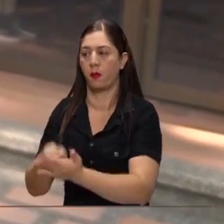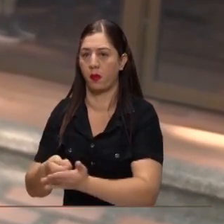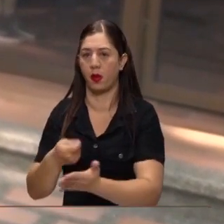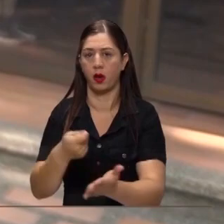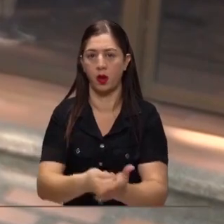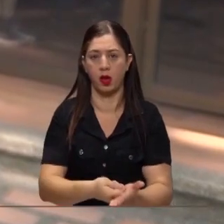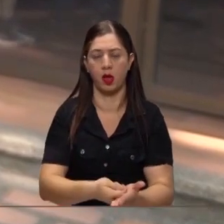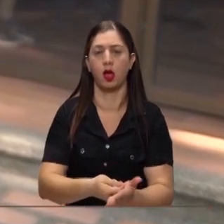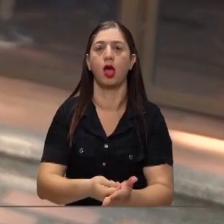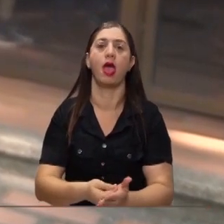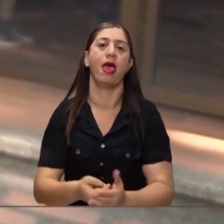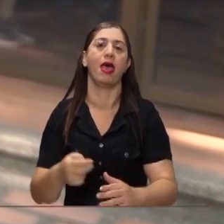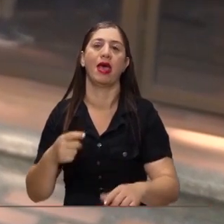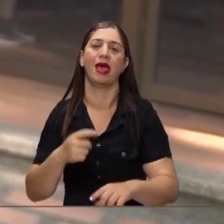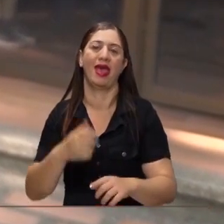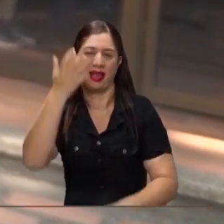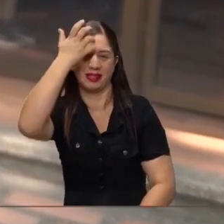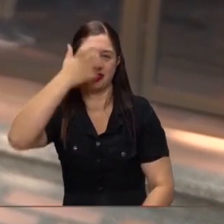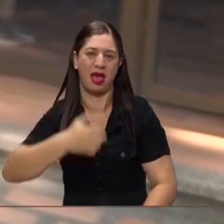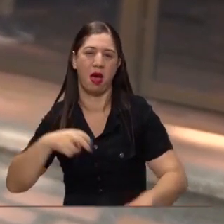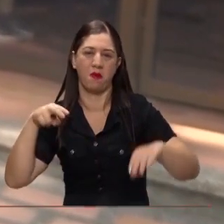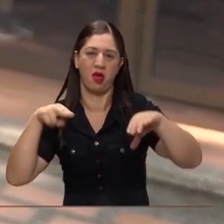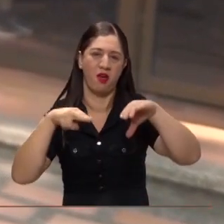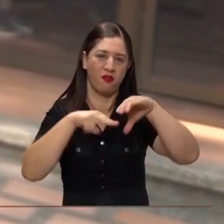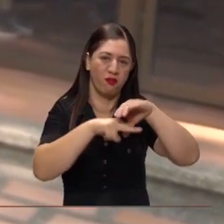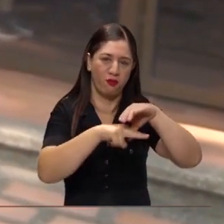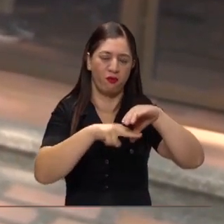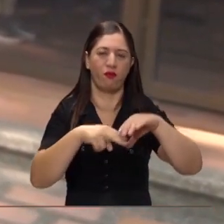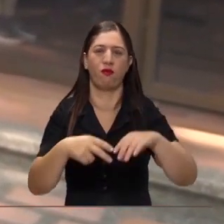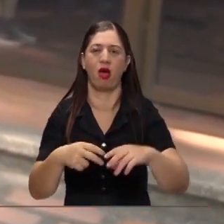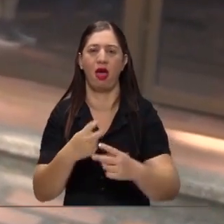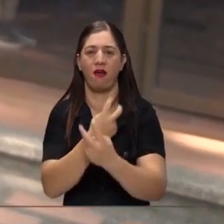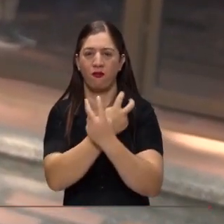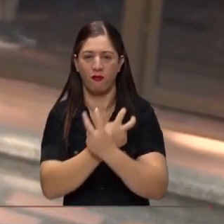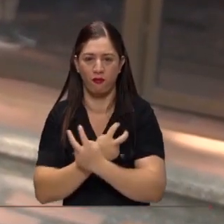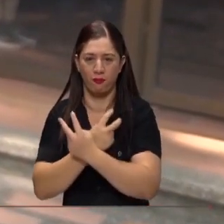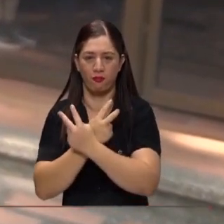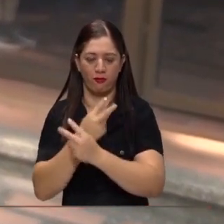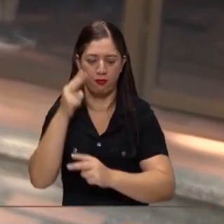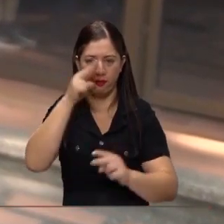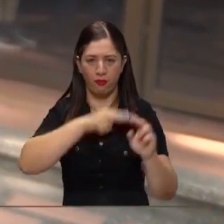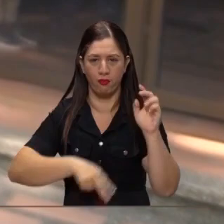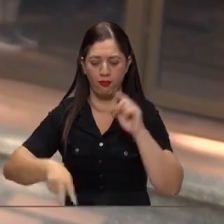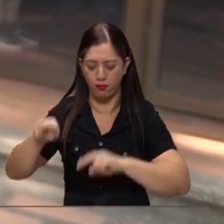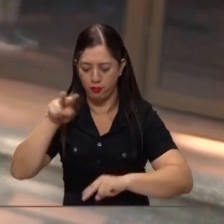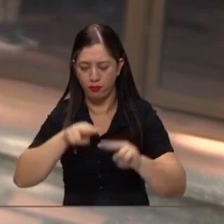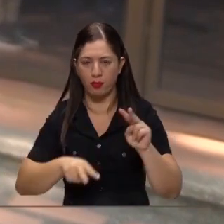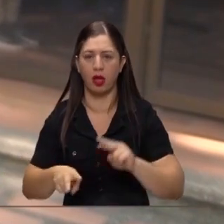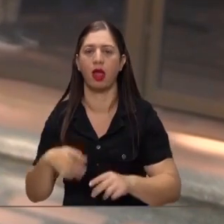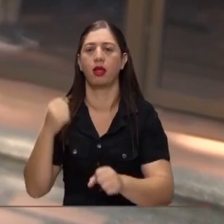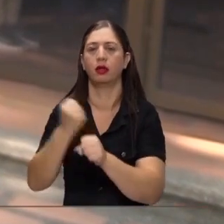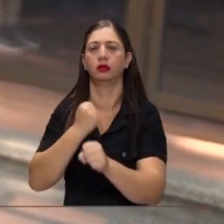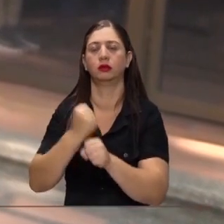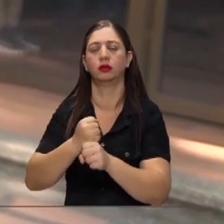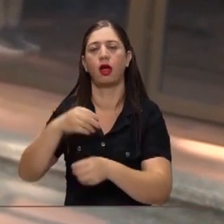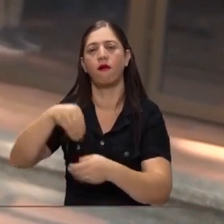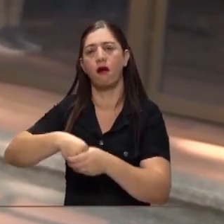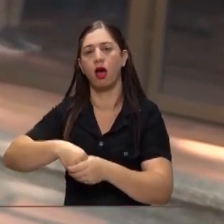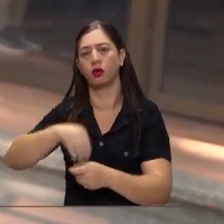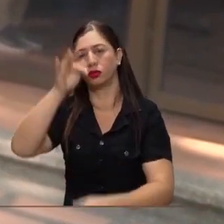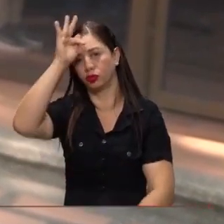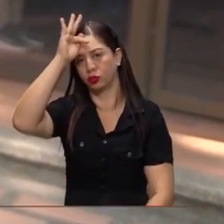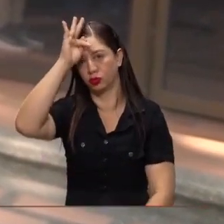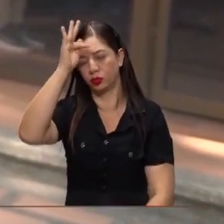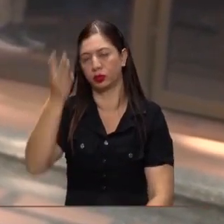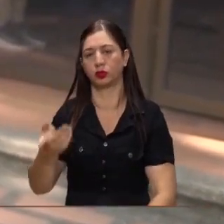las tomografías, a los de clinimágenes, se le va a poder pagar a los trabajadores del hospital,